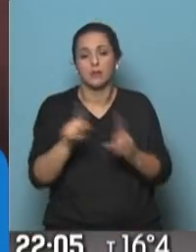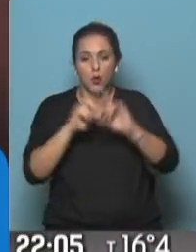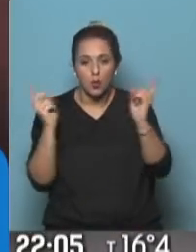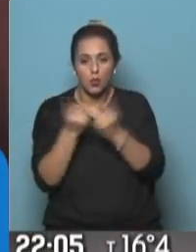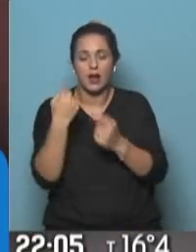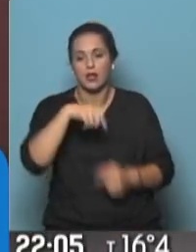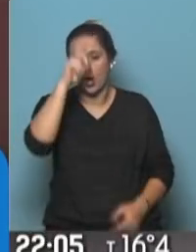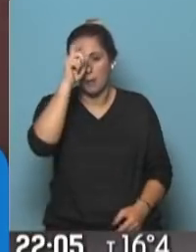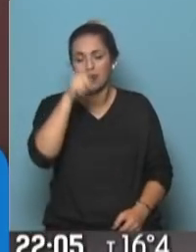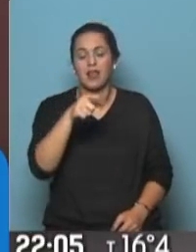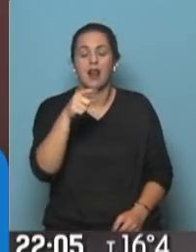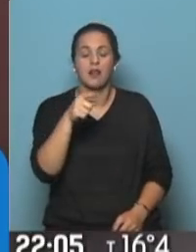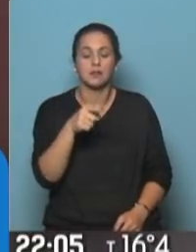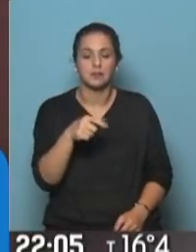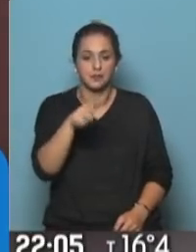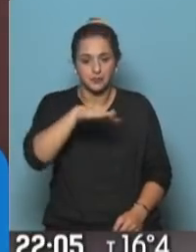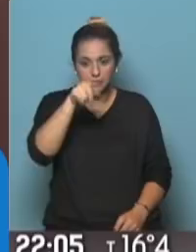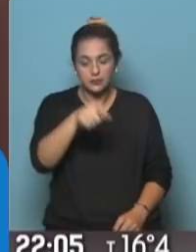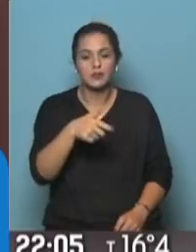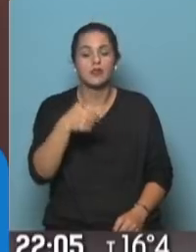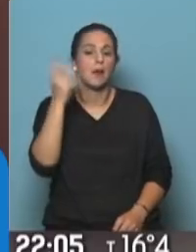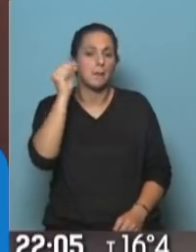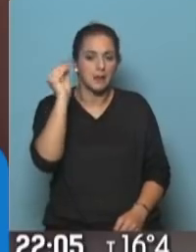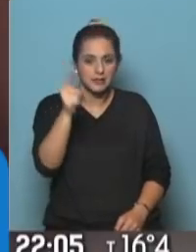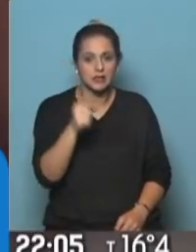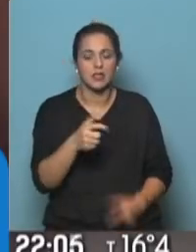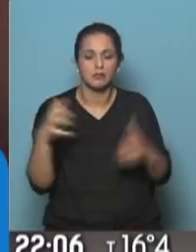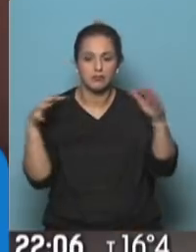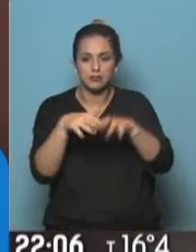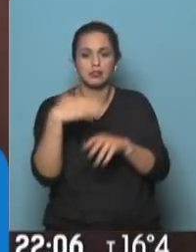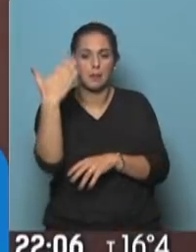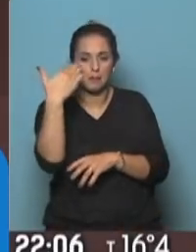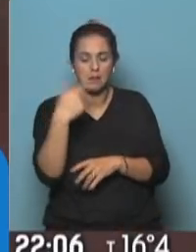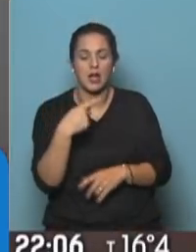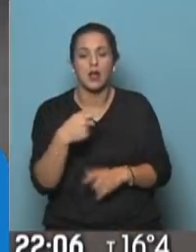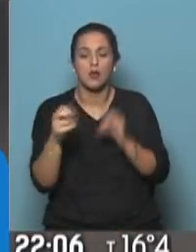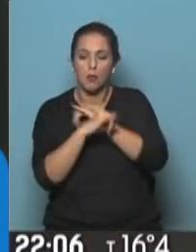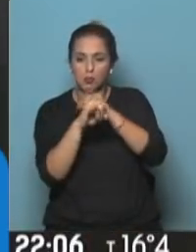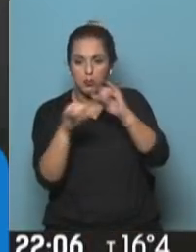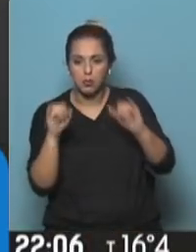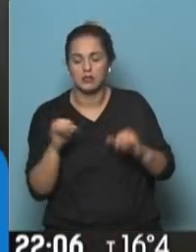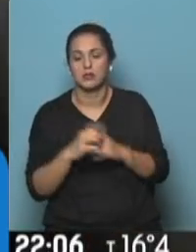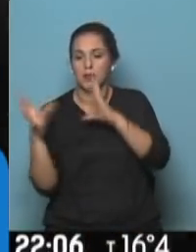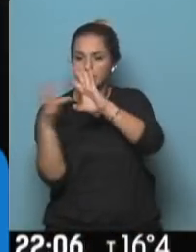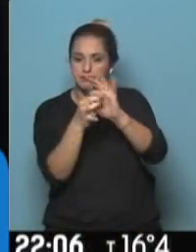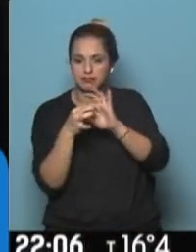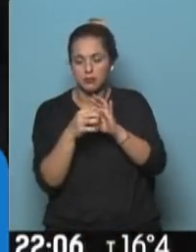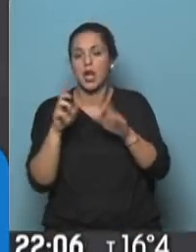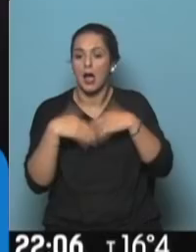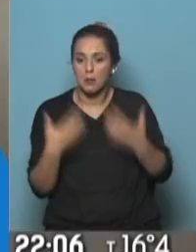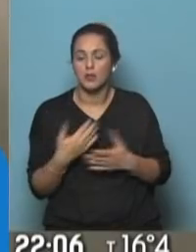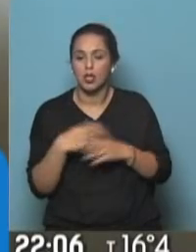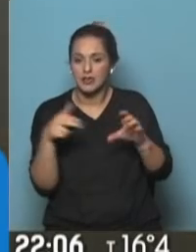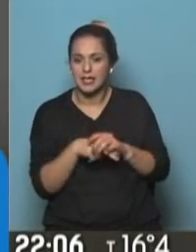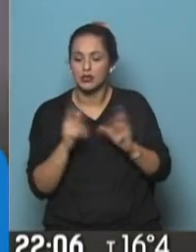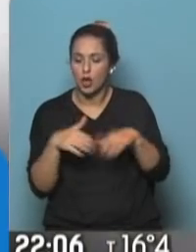ocupa en el hospital israelita Albert Einstein de San Pablo en un búnker de campaña. Sus publicistas aprovecharon la internación para sacar